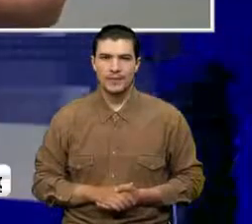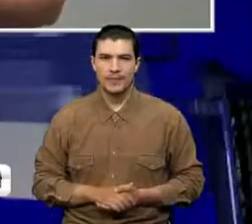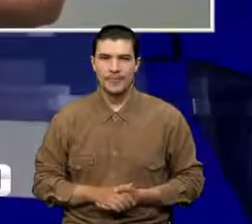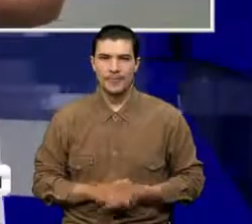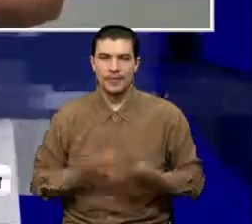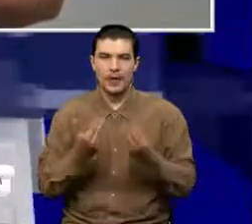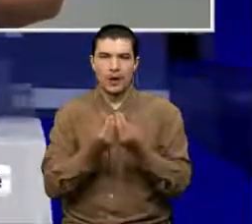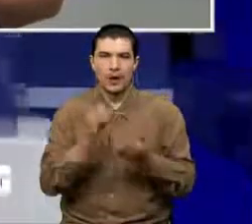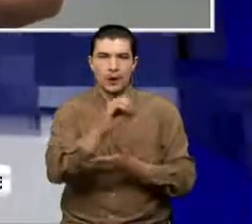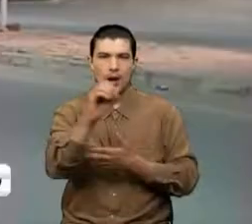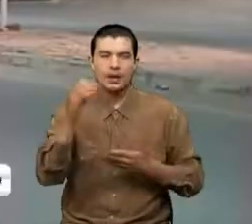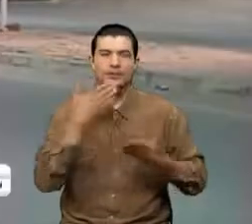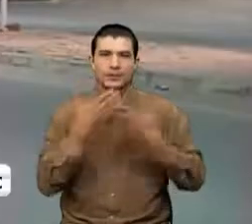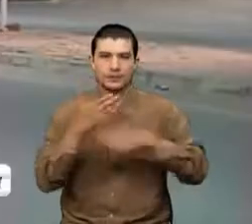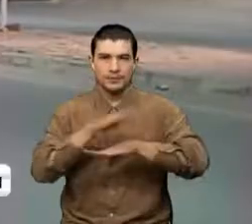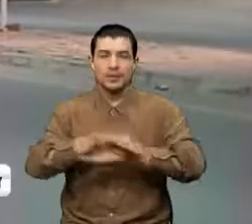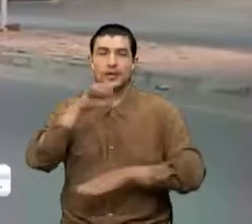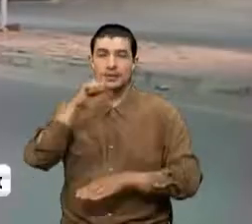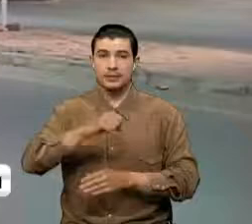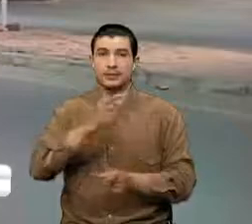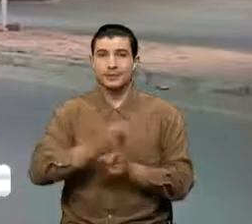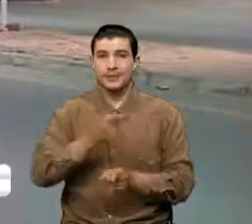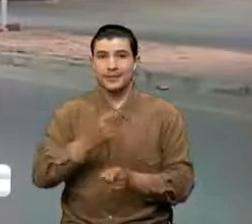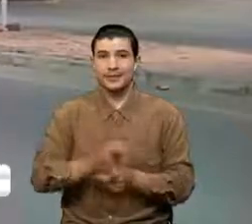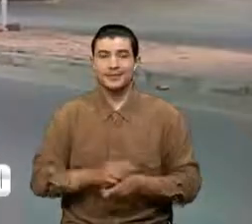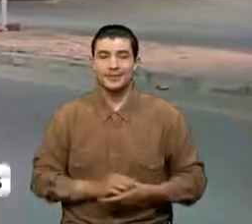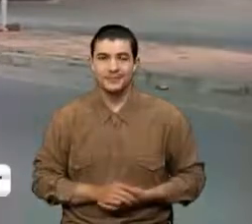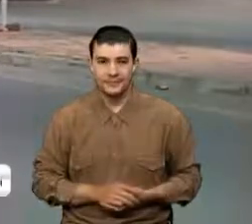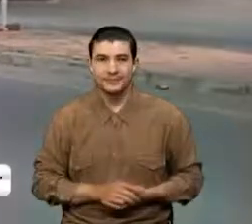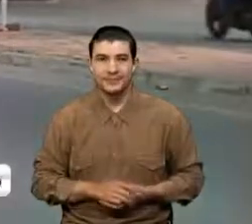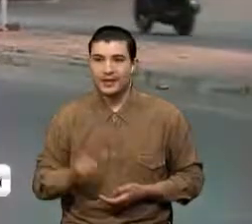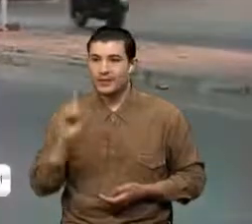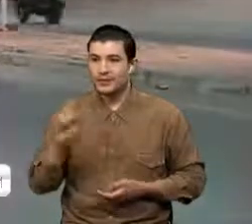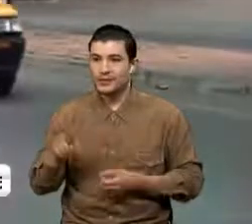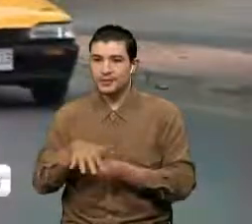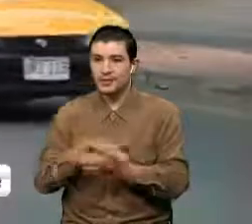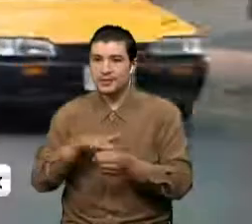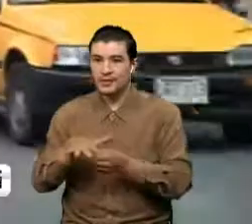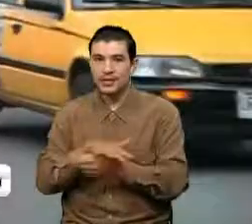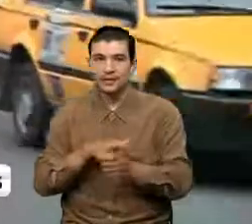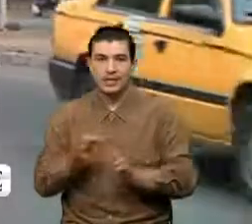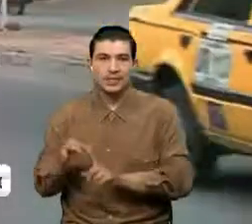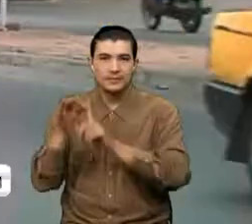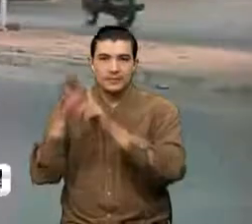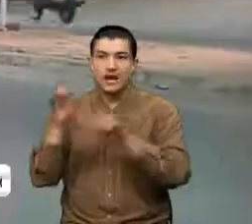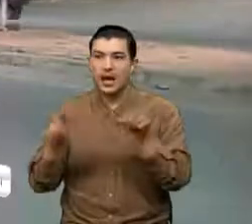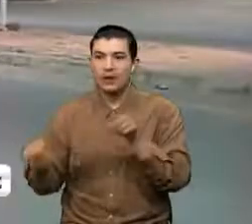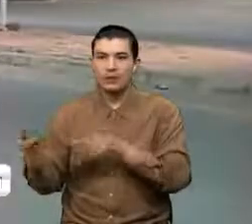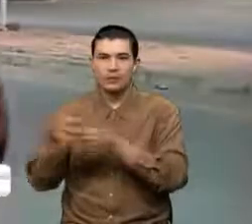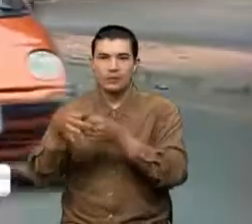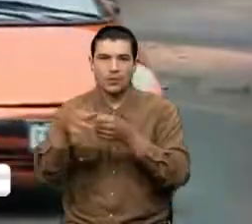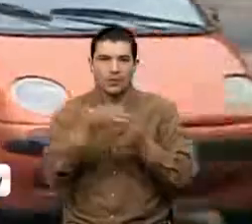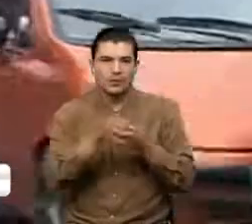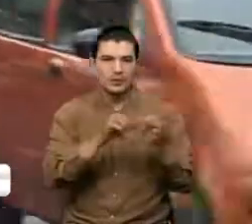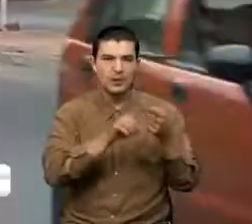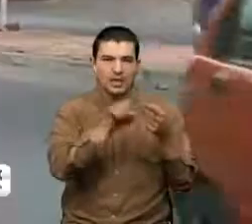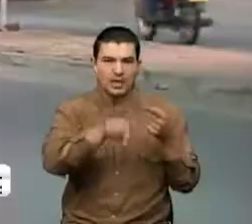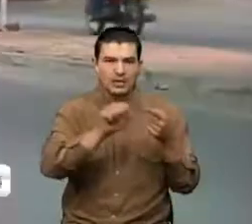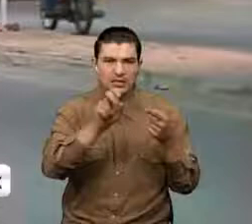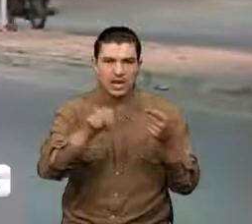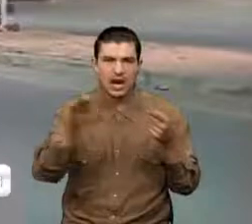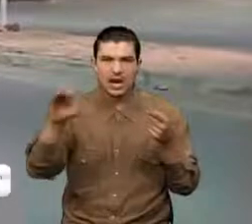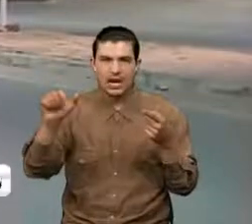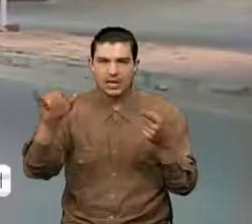Compañeros y televidentes, muy buenas tardes. Sí, efectivamente, esta situación se presenta especialmente en algunos municipios como San Calixto,